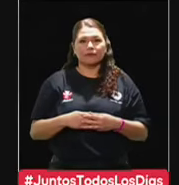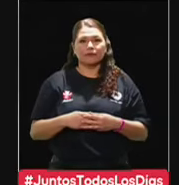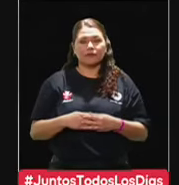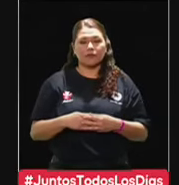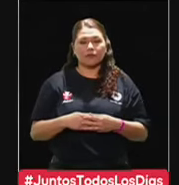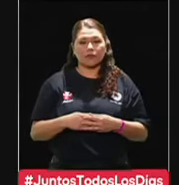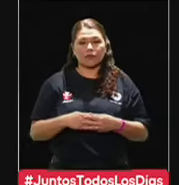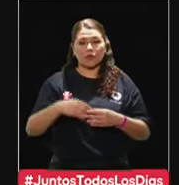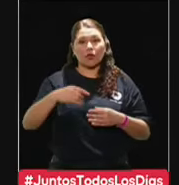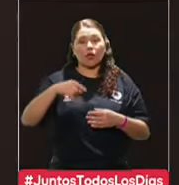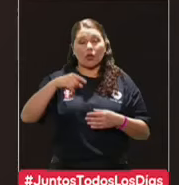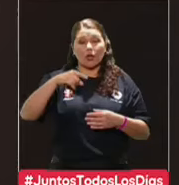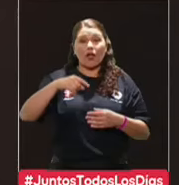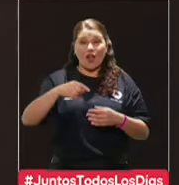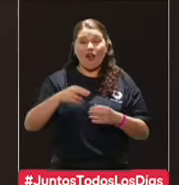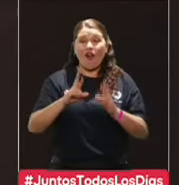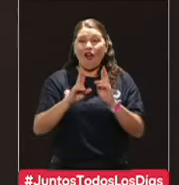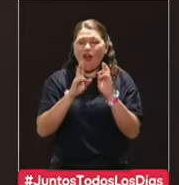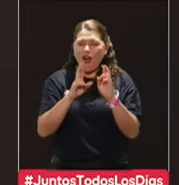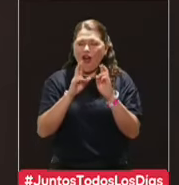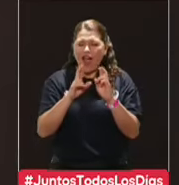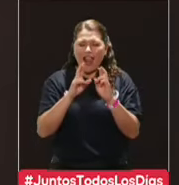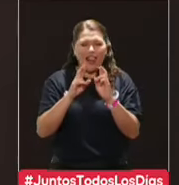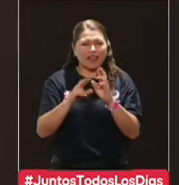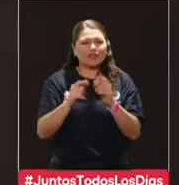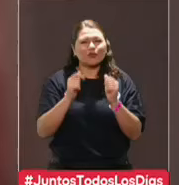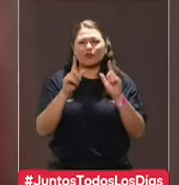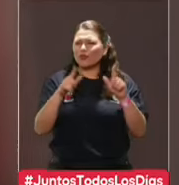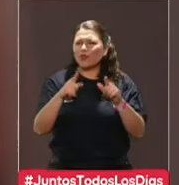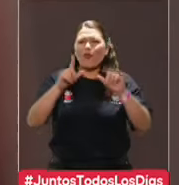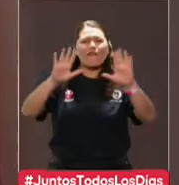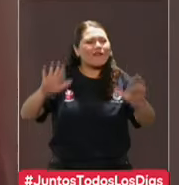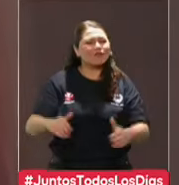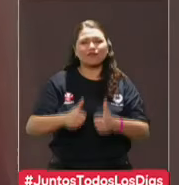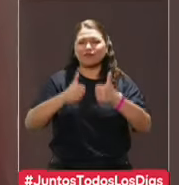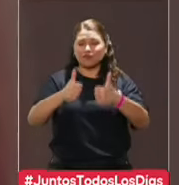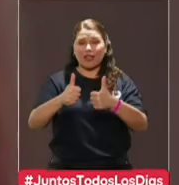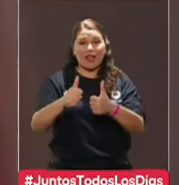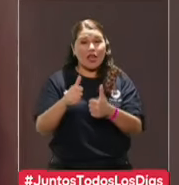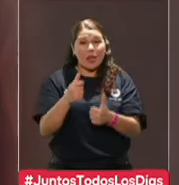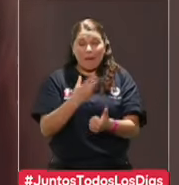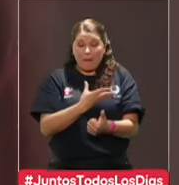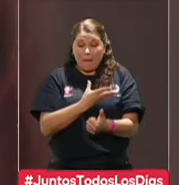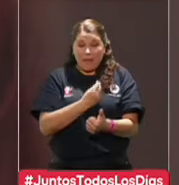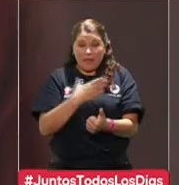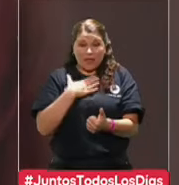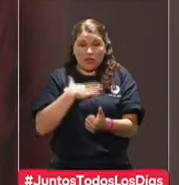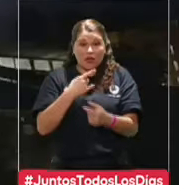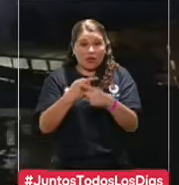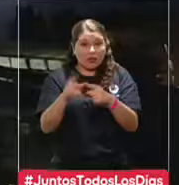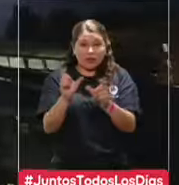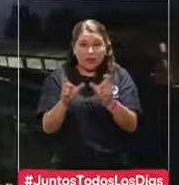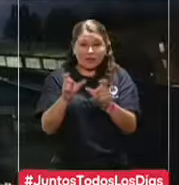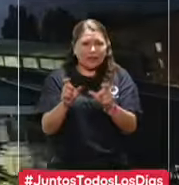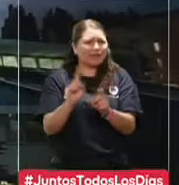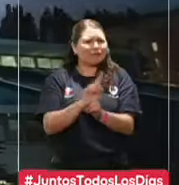Deseo que estés teniendo éxito. Quiero que no tengas miedo de querer a otras personas, a pesar de los dolores que esto pueda